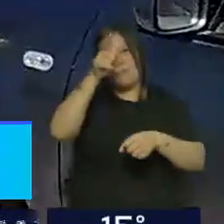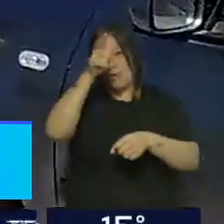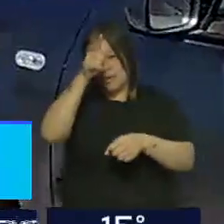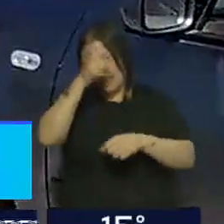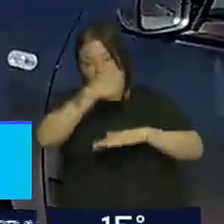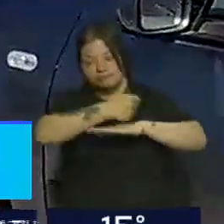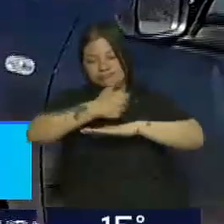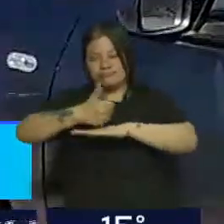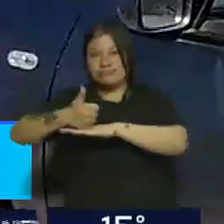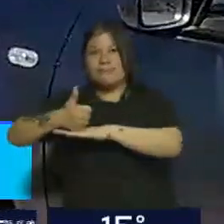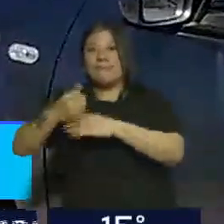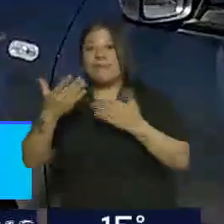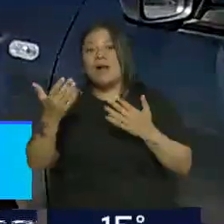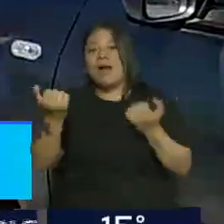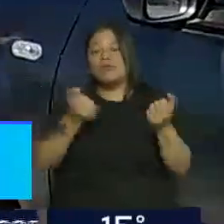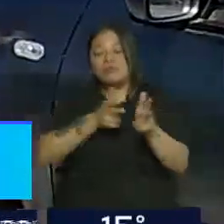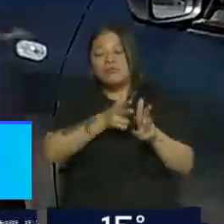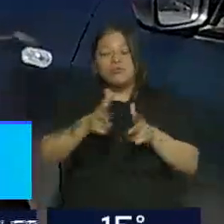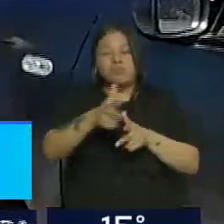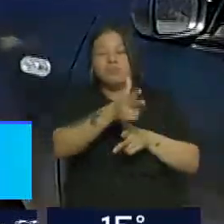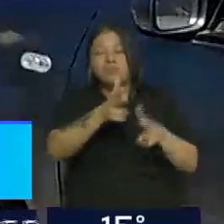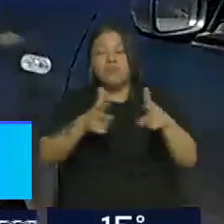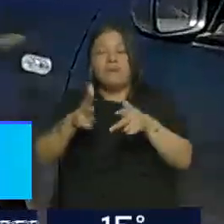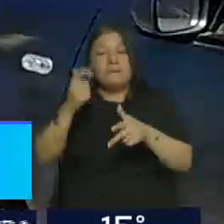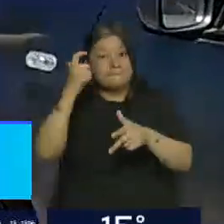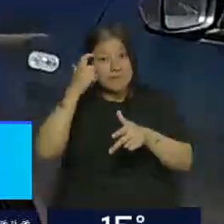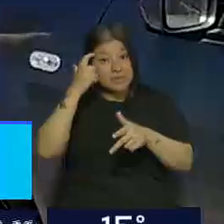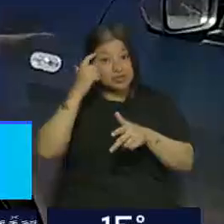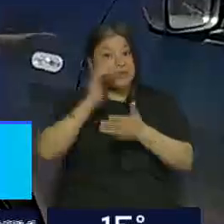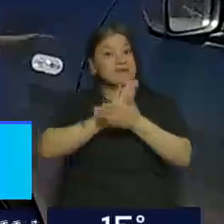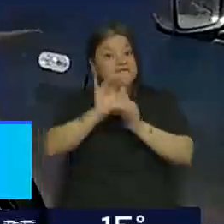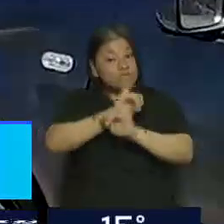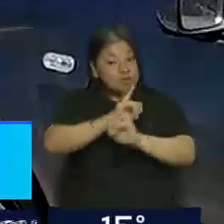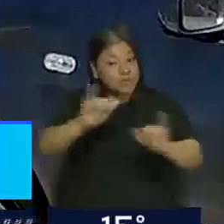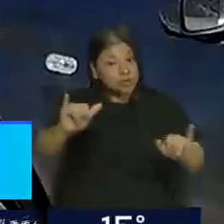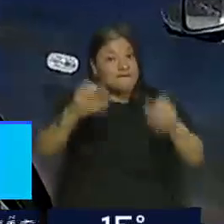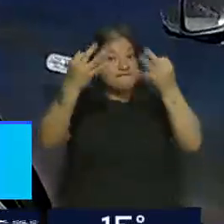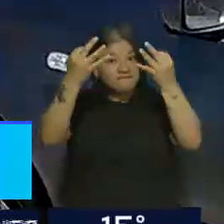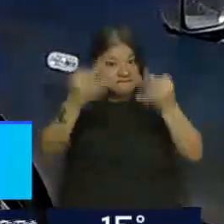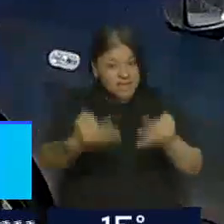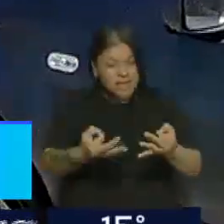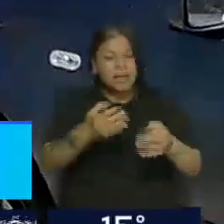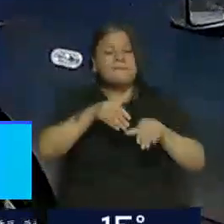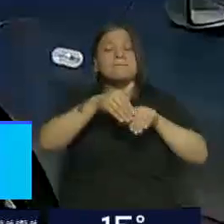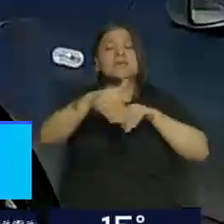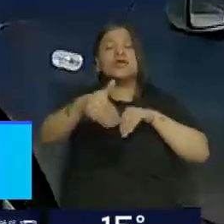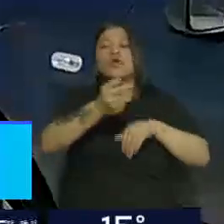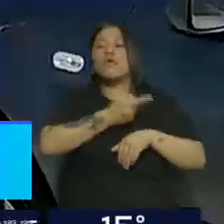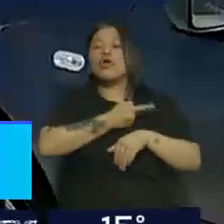a moverse los autos. Yo creo que si se hubiese comunicado bien la salida, detalladamente por dónde